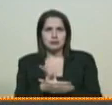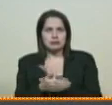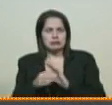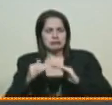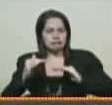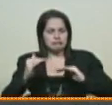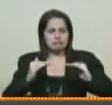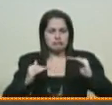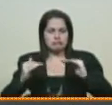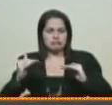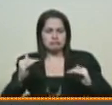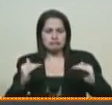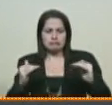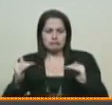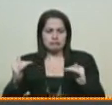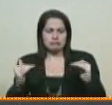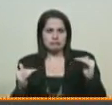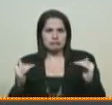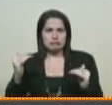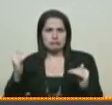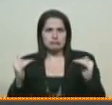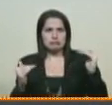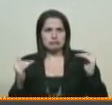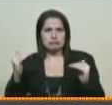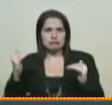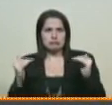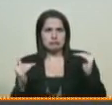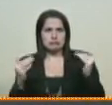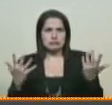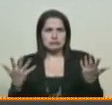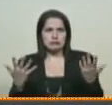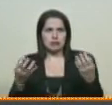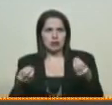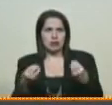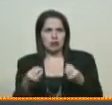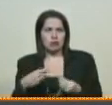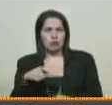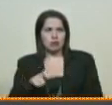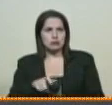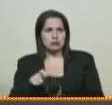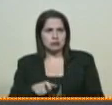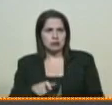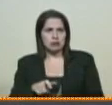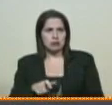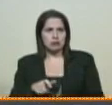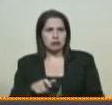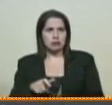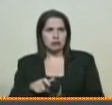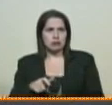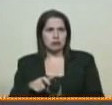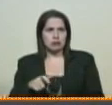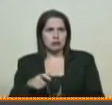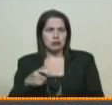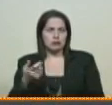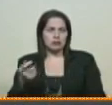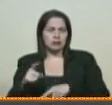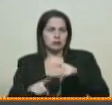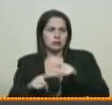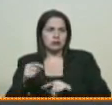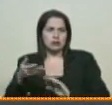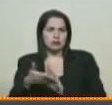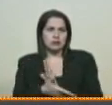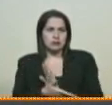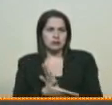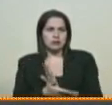logrando un equilibrio necesario para la actividad